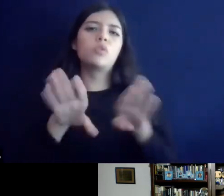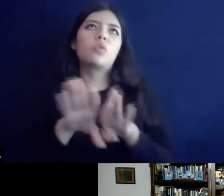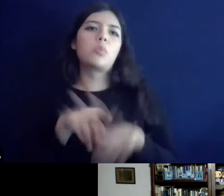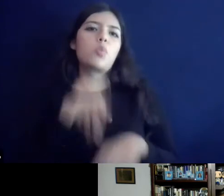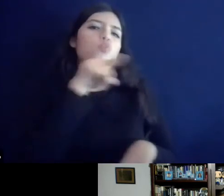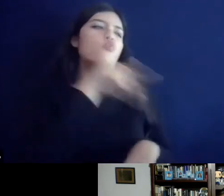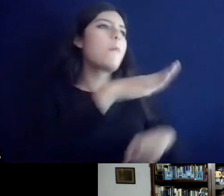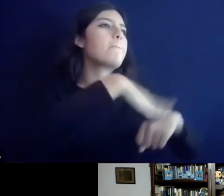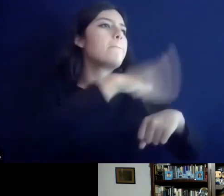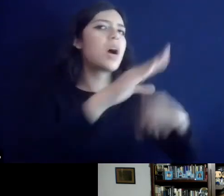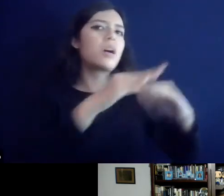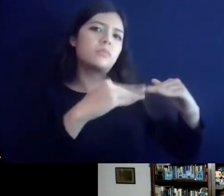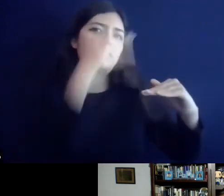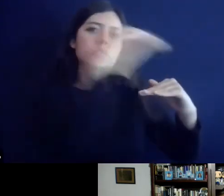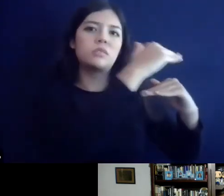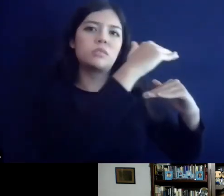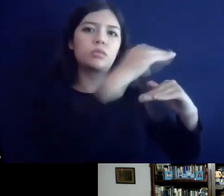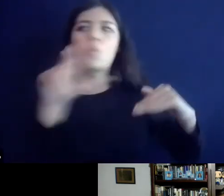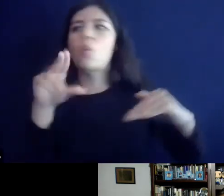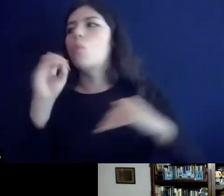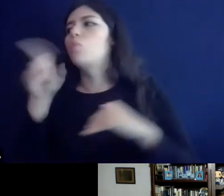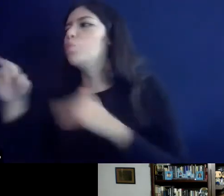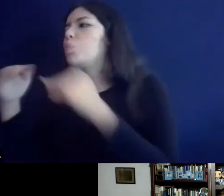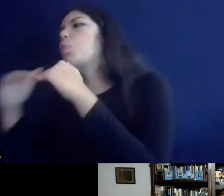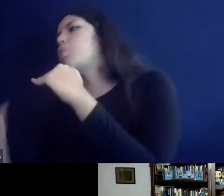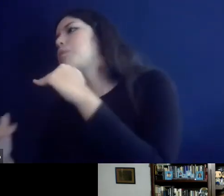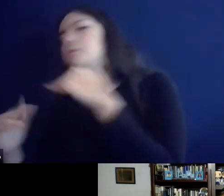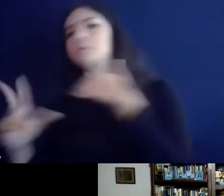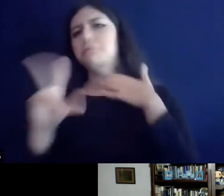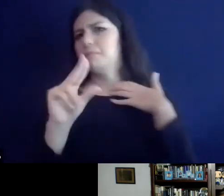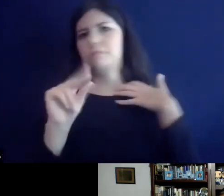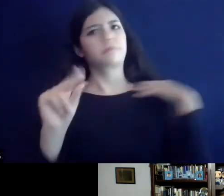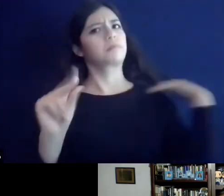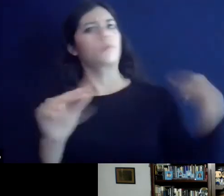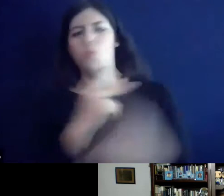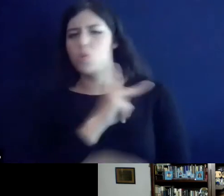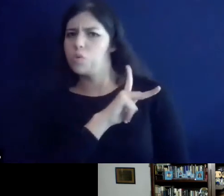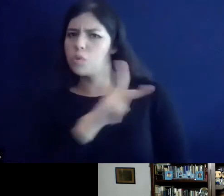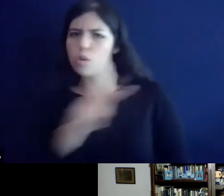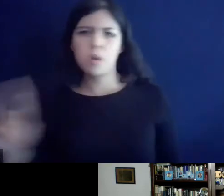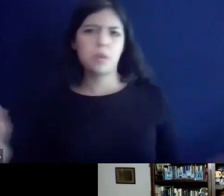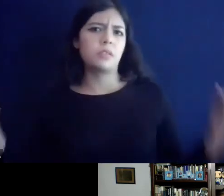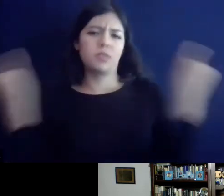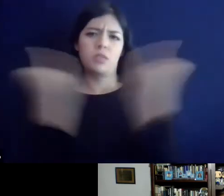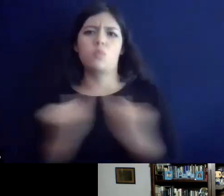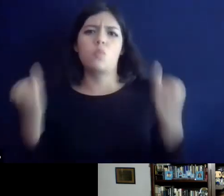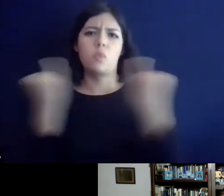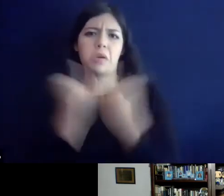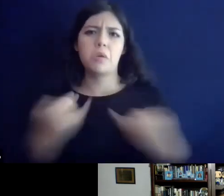humanos que depende de las circunstancias y depende de lo que están viendo en la hora, van a reaccionar. Hay reacciones.